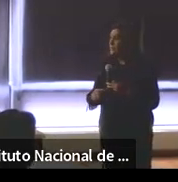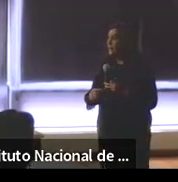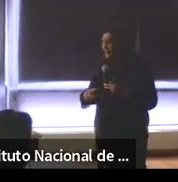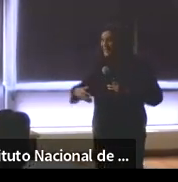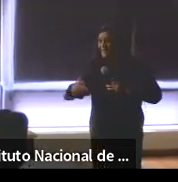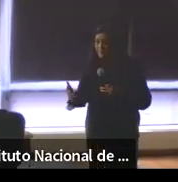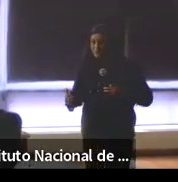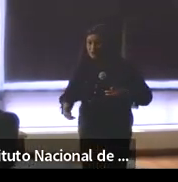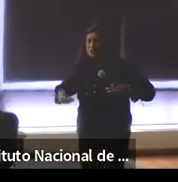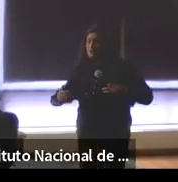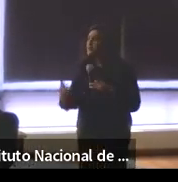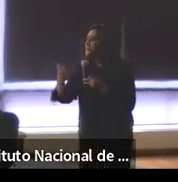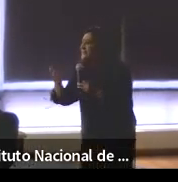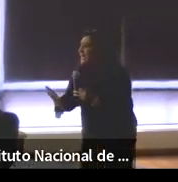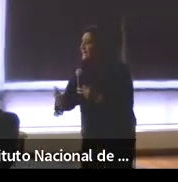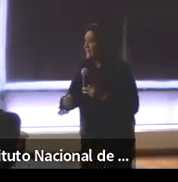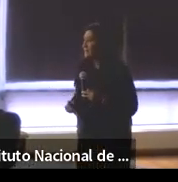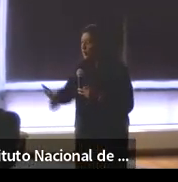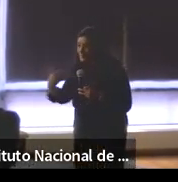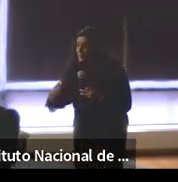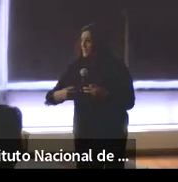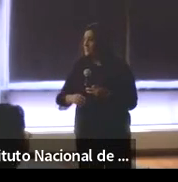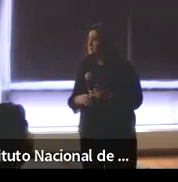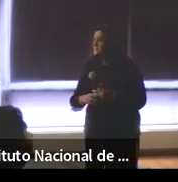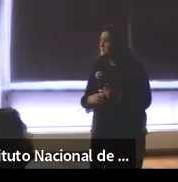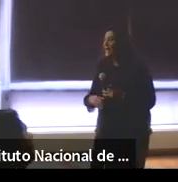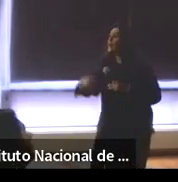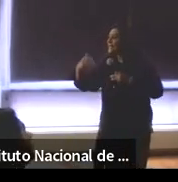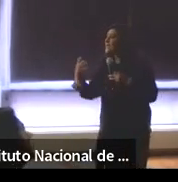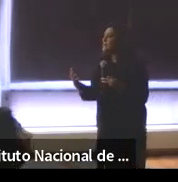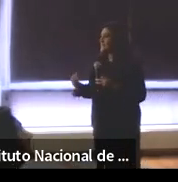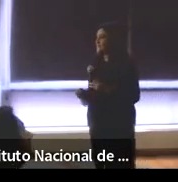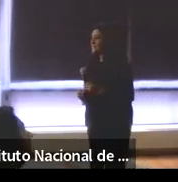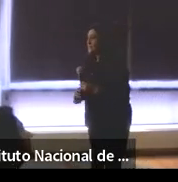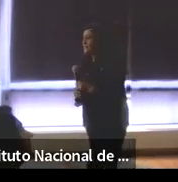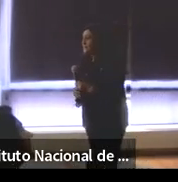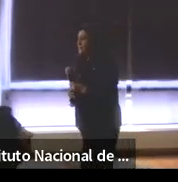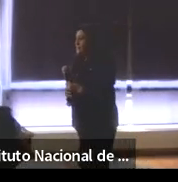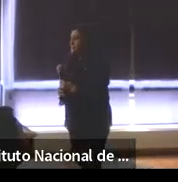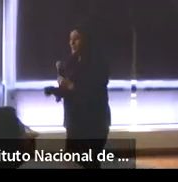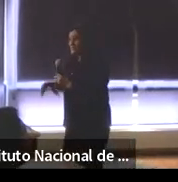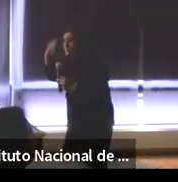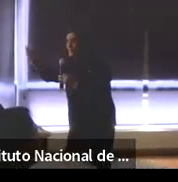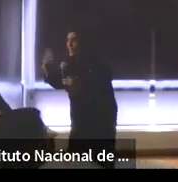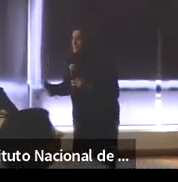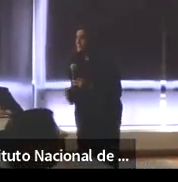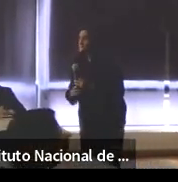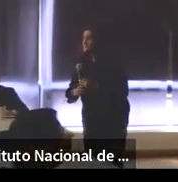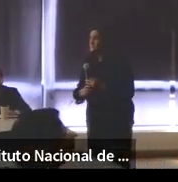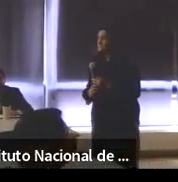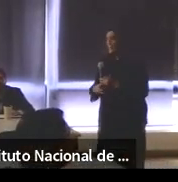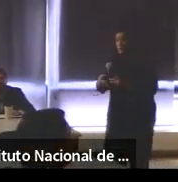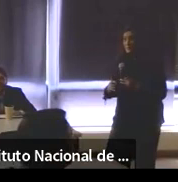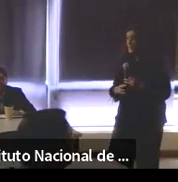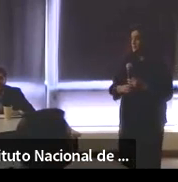ahora qué porque estoy dispuesto a enfrentar lo que me digan ahora qué más porque siempre hay más